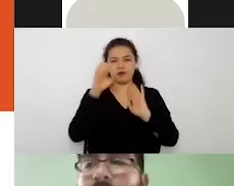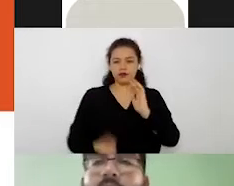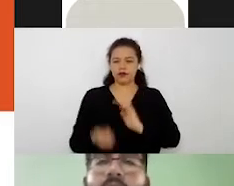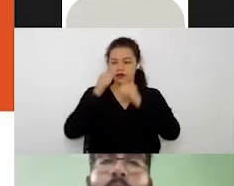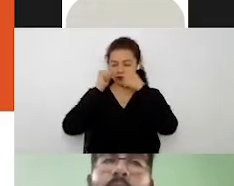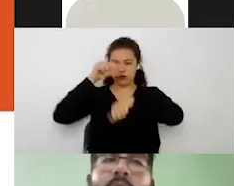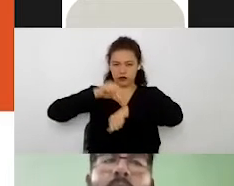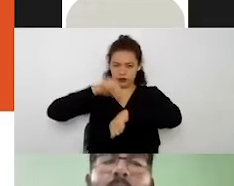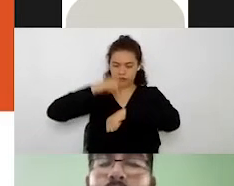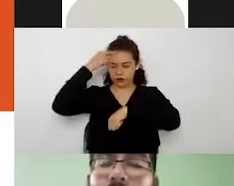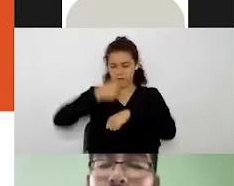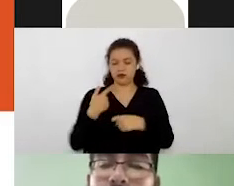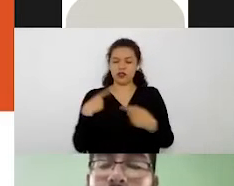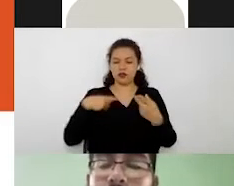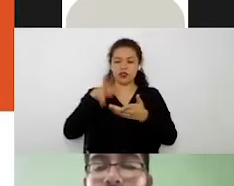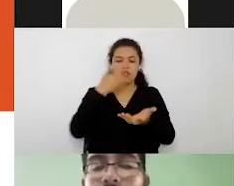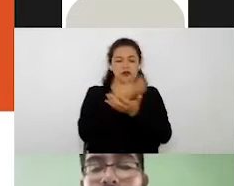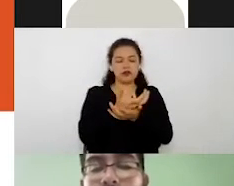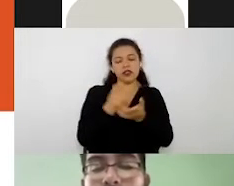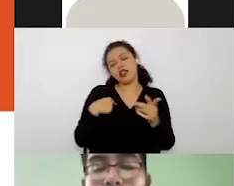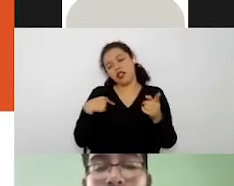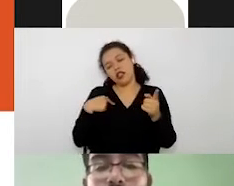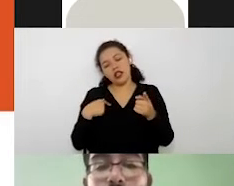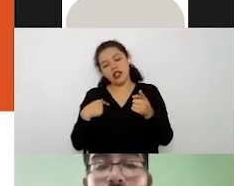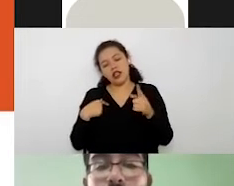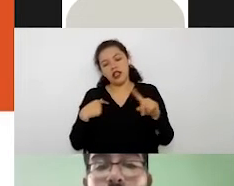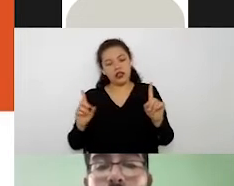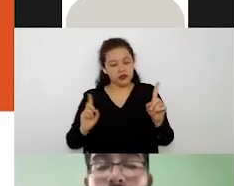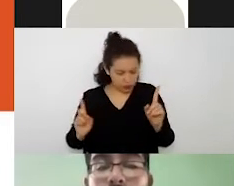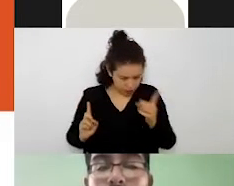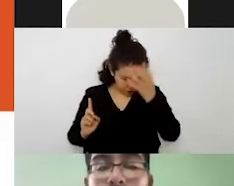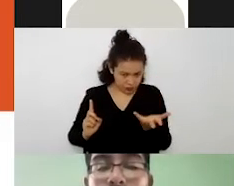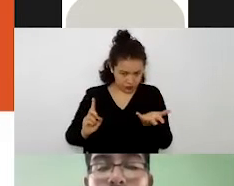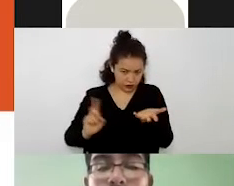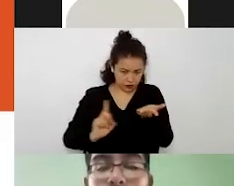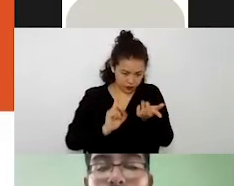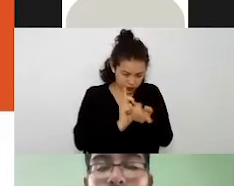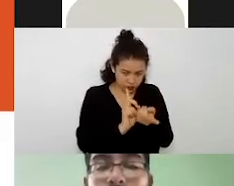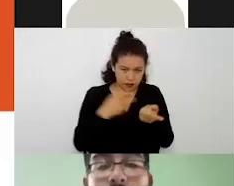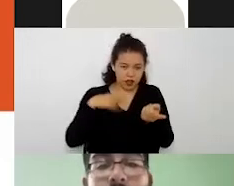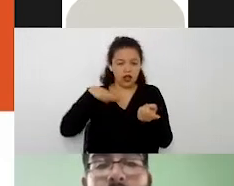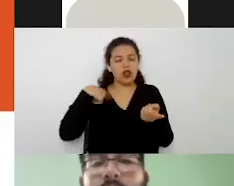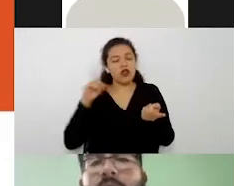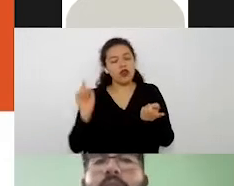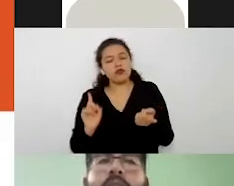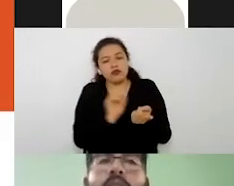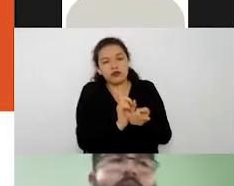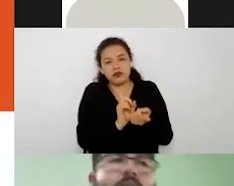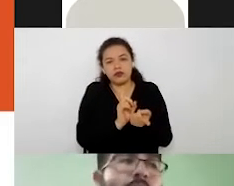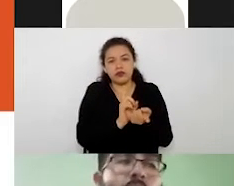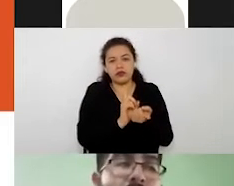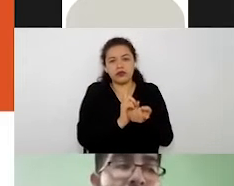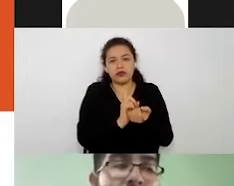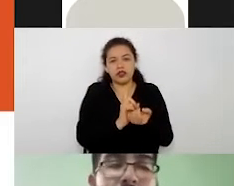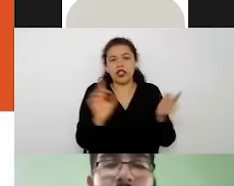auxilios, acercándome a la persona a la que sufrió el incidente y en